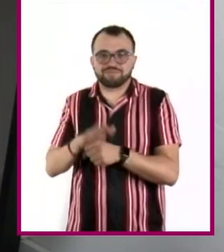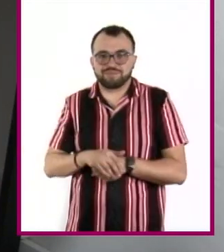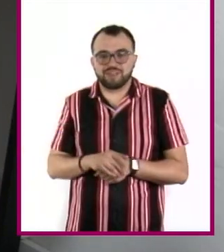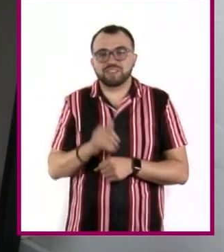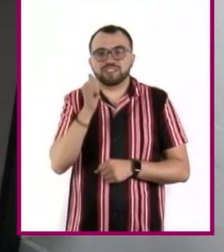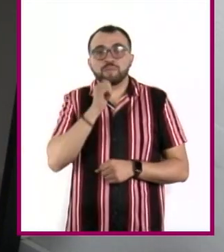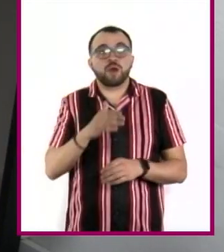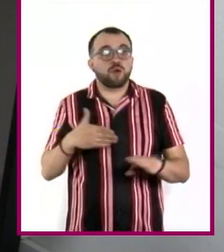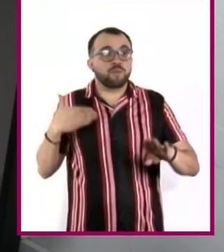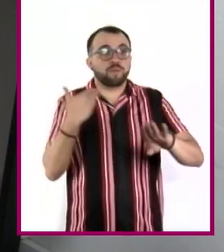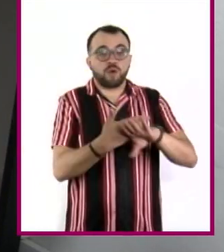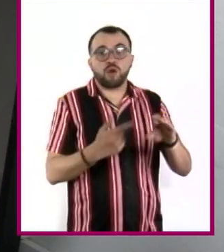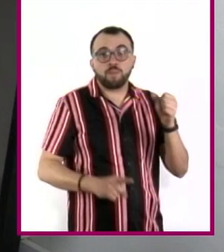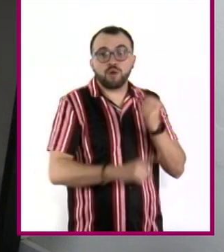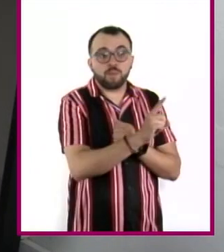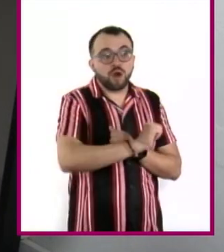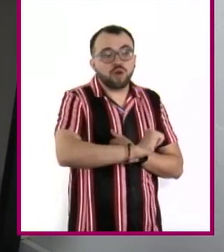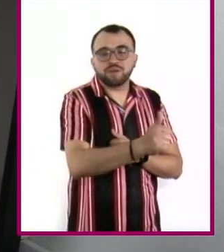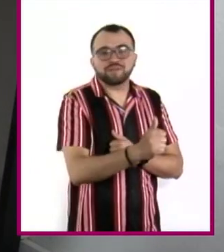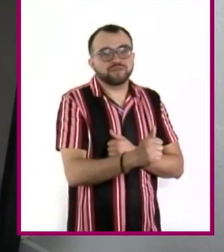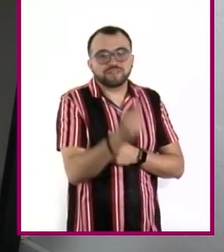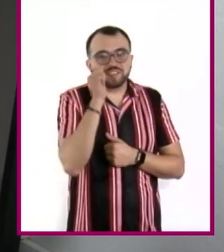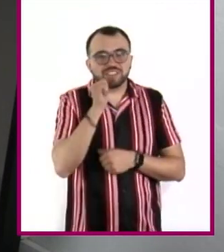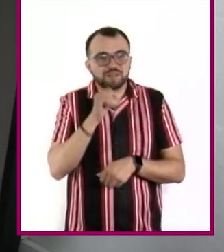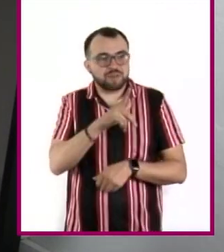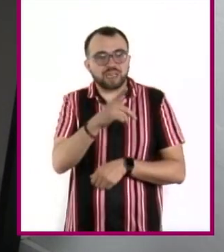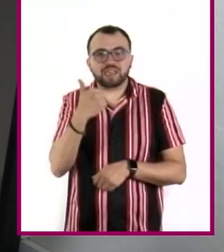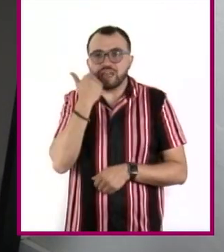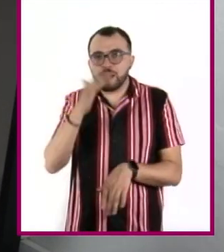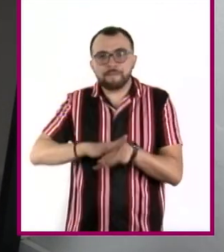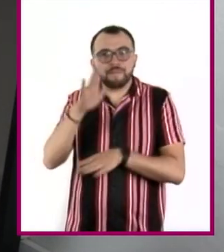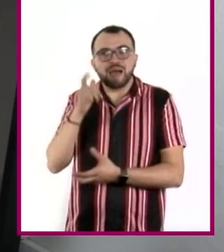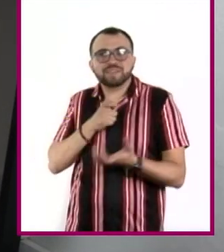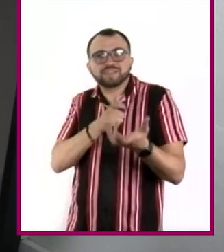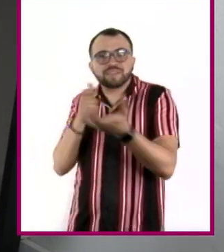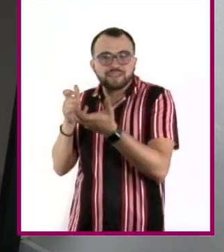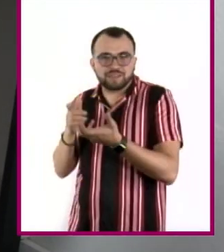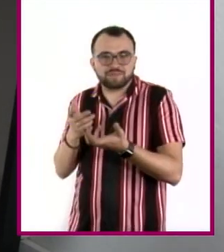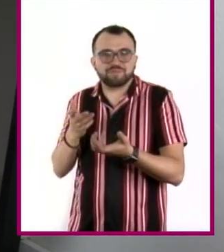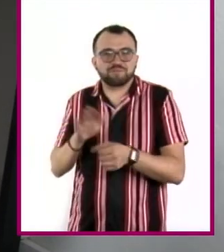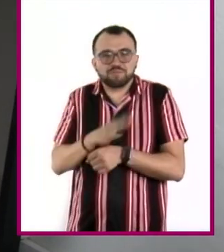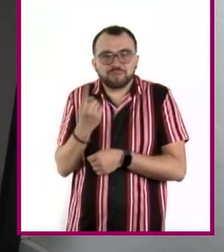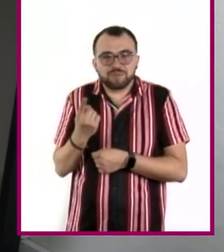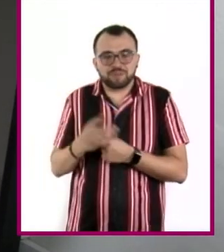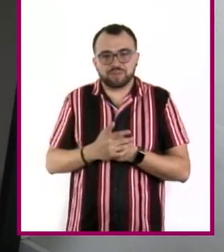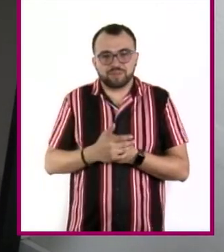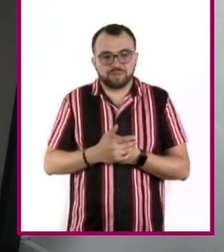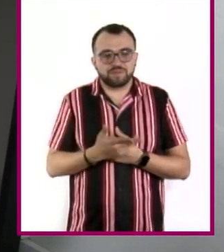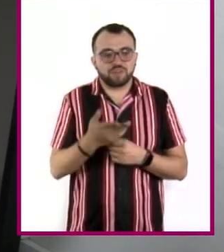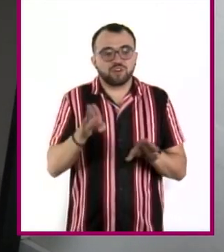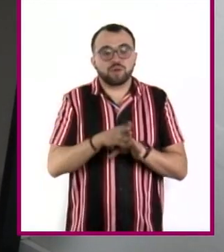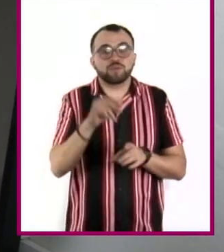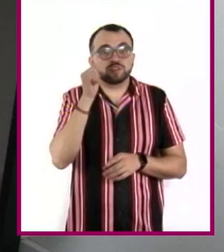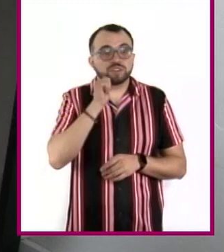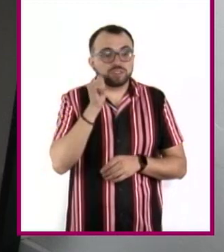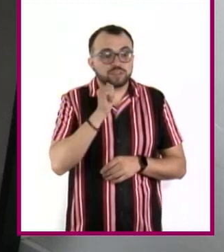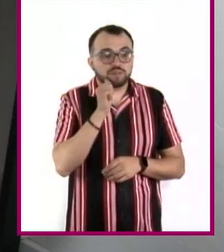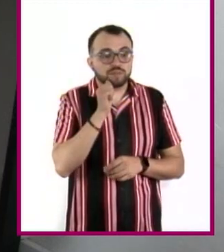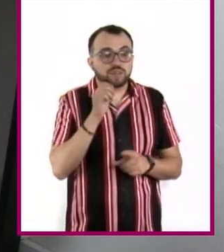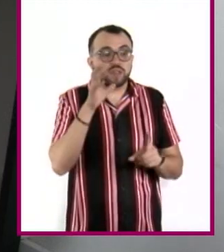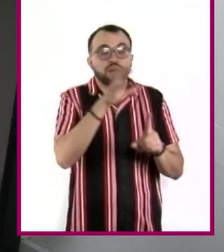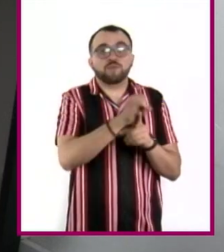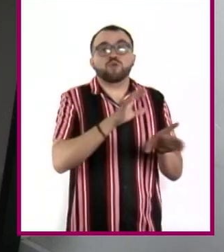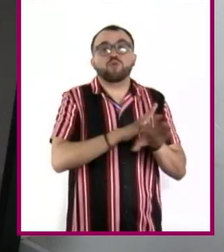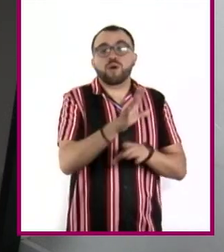enfrentar otros problemas. Lo importante de la multipolaridad es la condición de optar y de incluso asumirse como parte de un